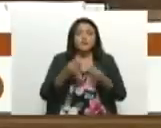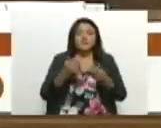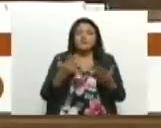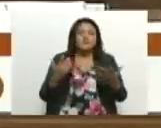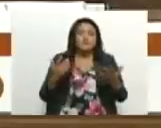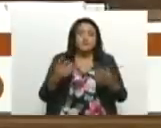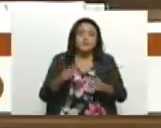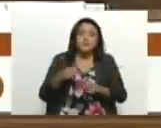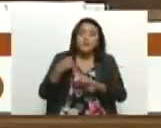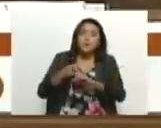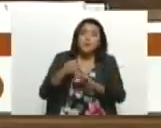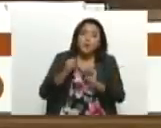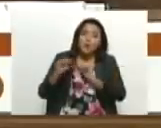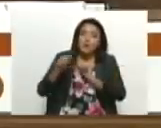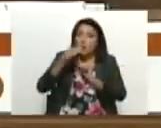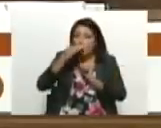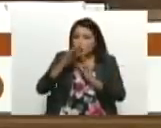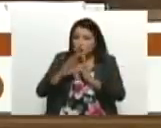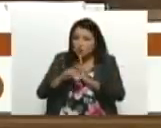que va en serio.